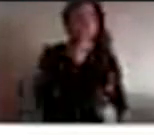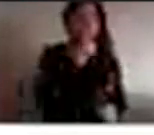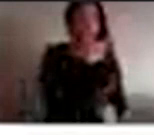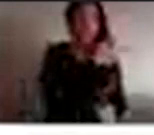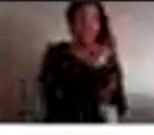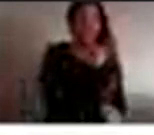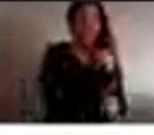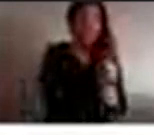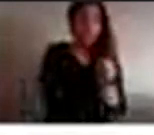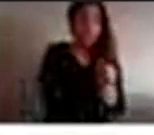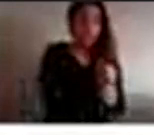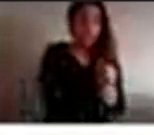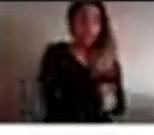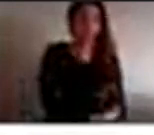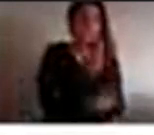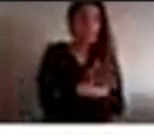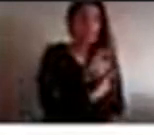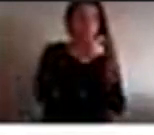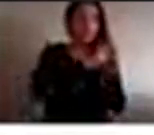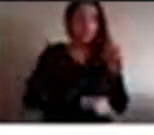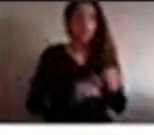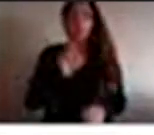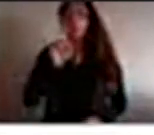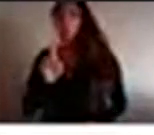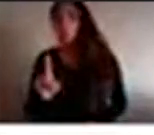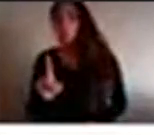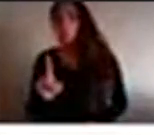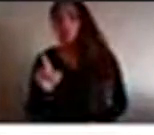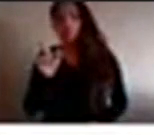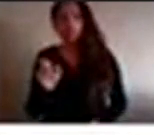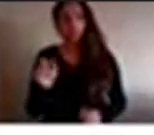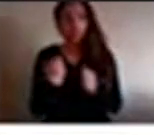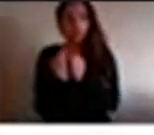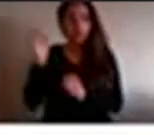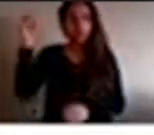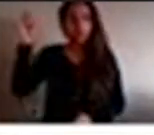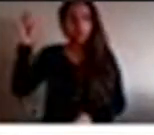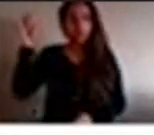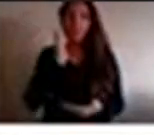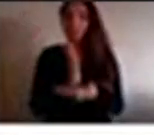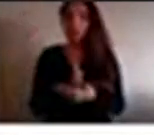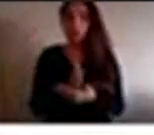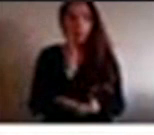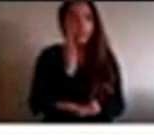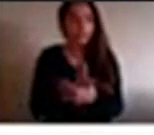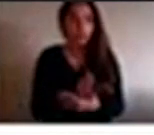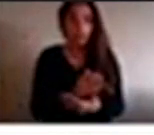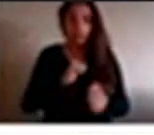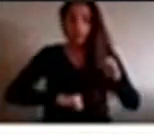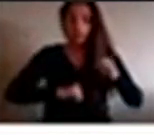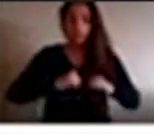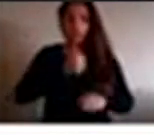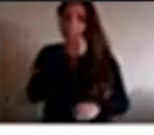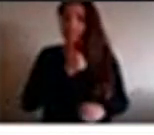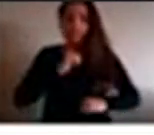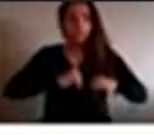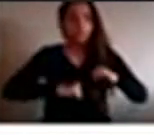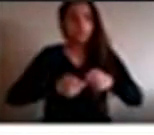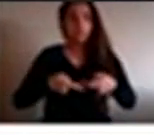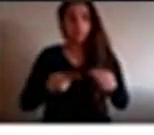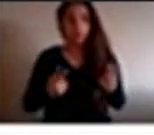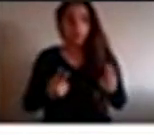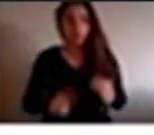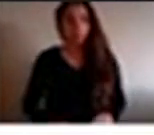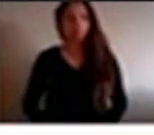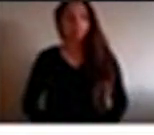A modo de poder explicarles un poco también la legislación que dice relación con la inclusión laboral de personas con